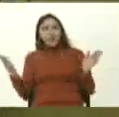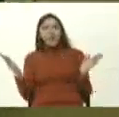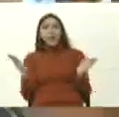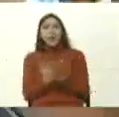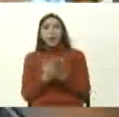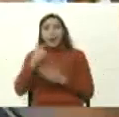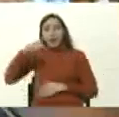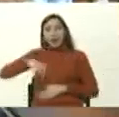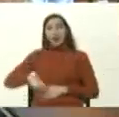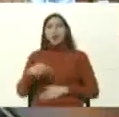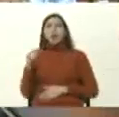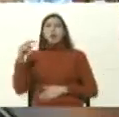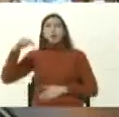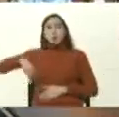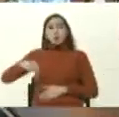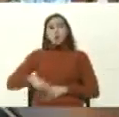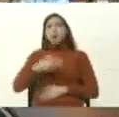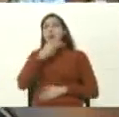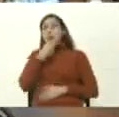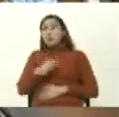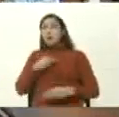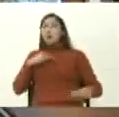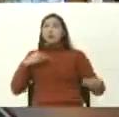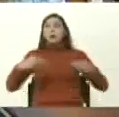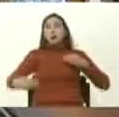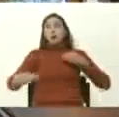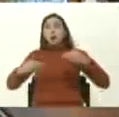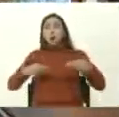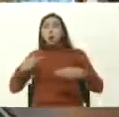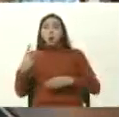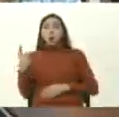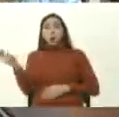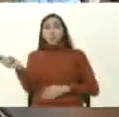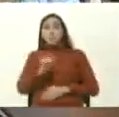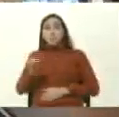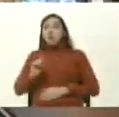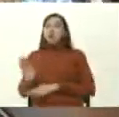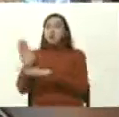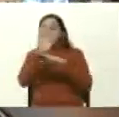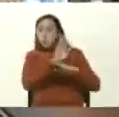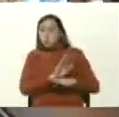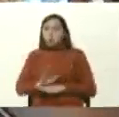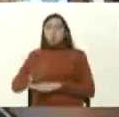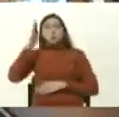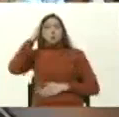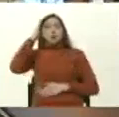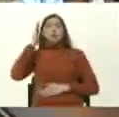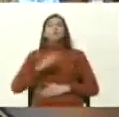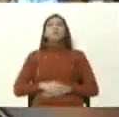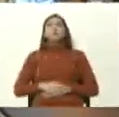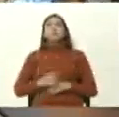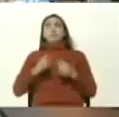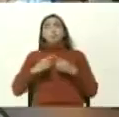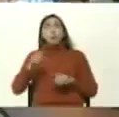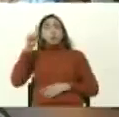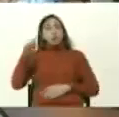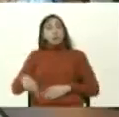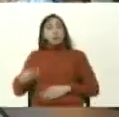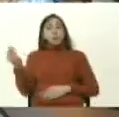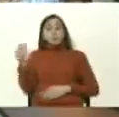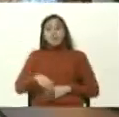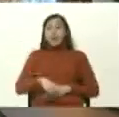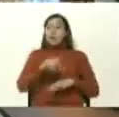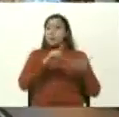noviembre y mes de diciembre a dos meses que van a ser de flexibilización, por supuesto con la bioseguridad. Pero quería expresarle que tenemos ahorita más de